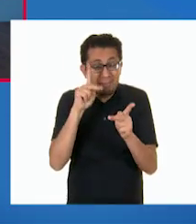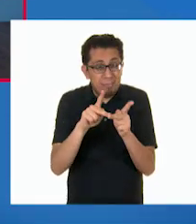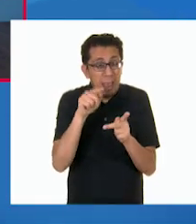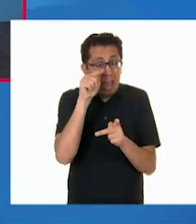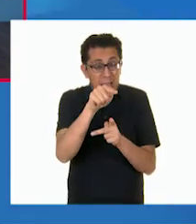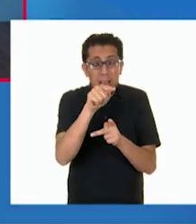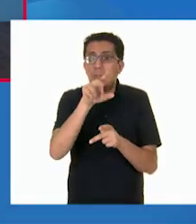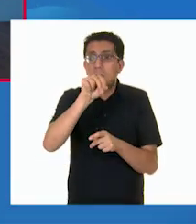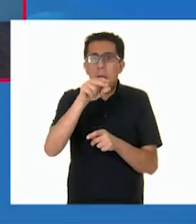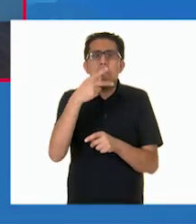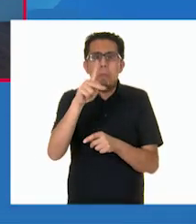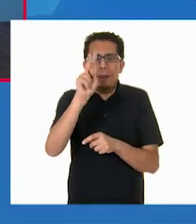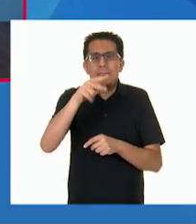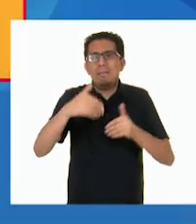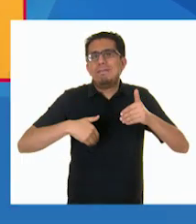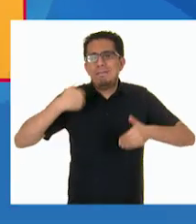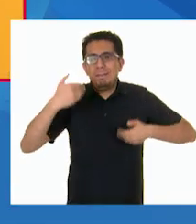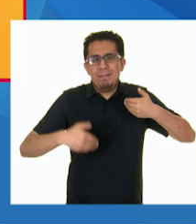muy divertidos.